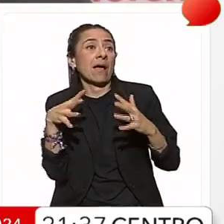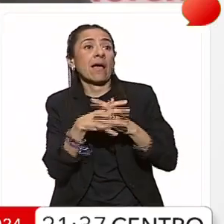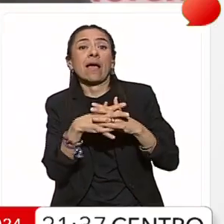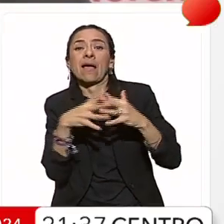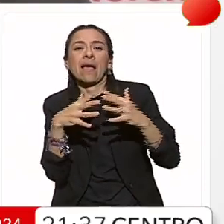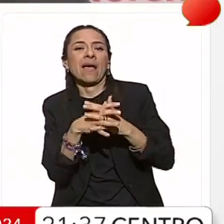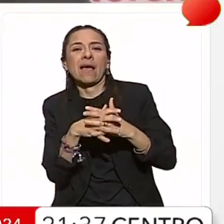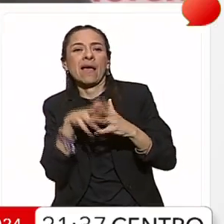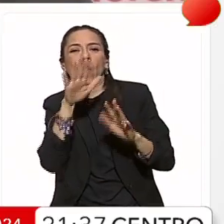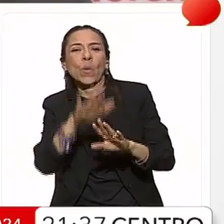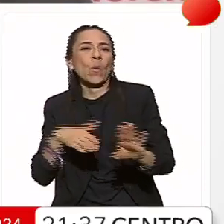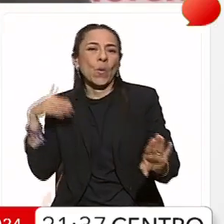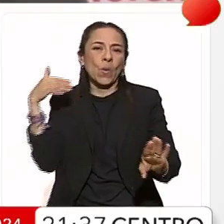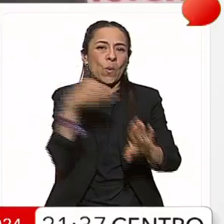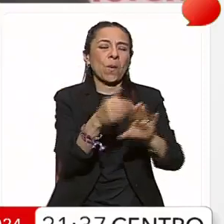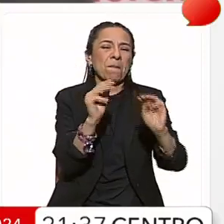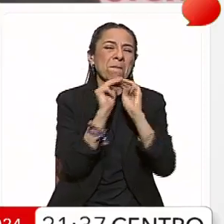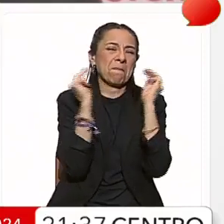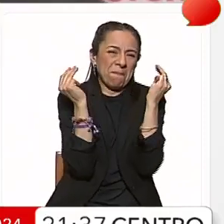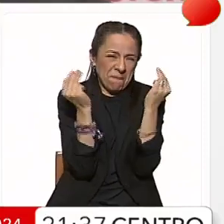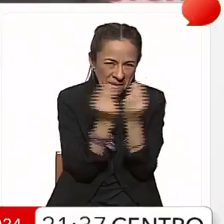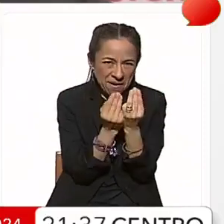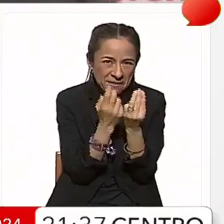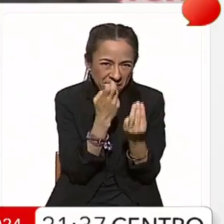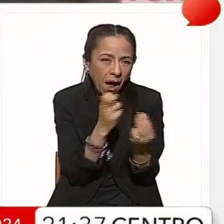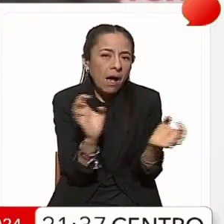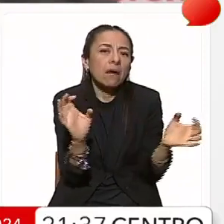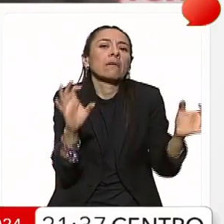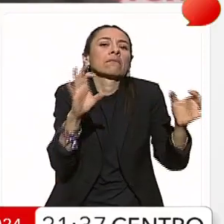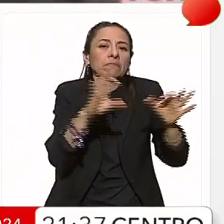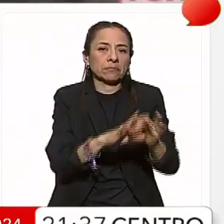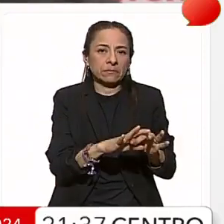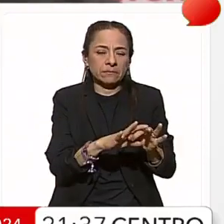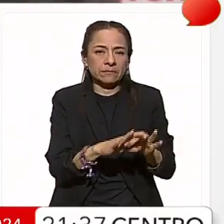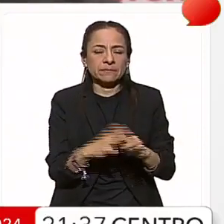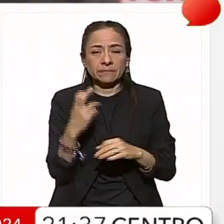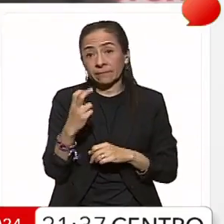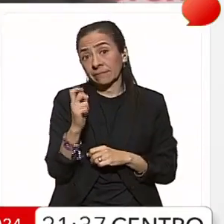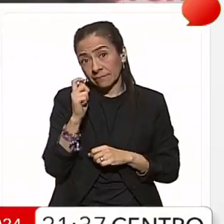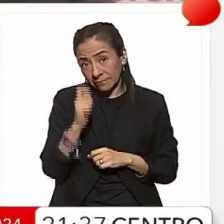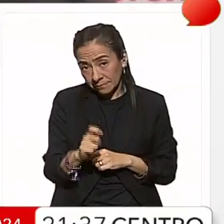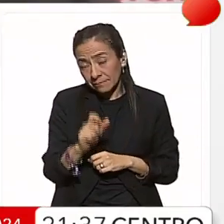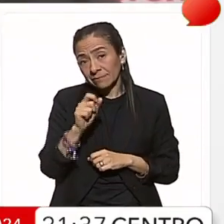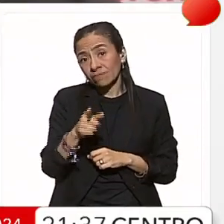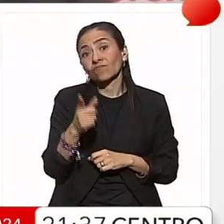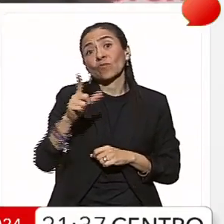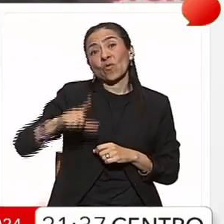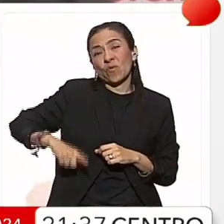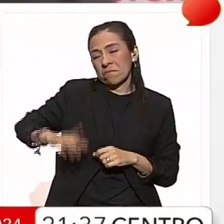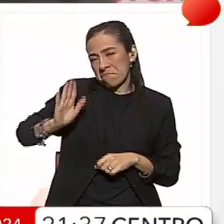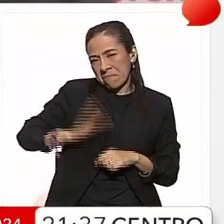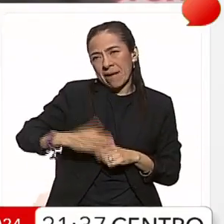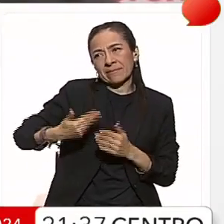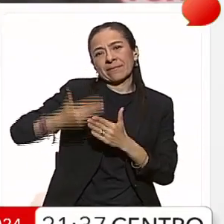el crimen organizado. Entonces, ha correspondido a coyunturas de los gobiernos de